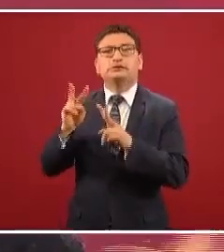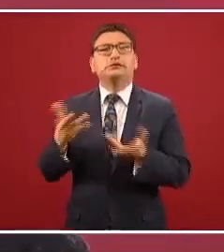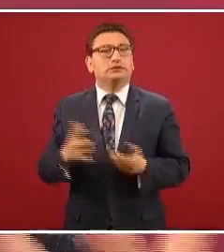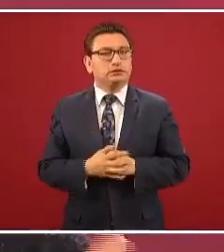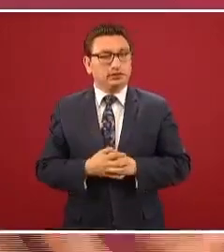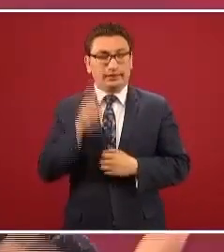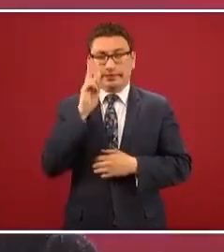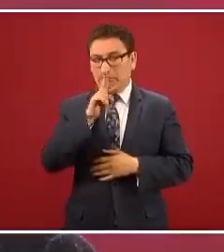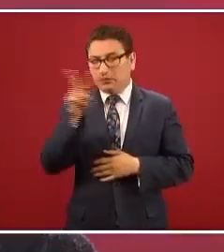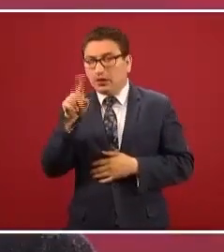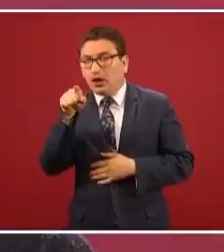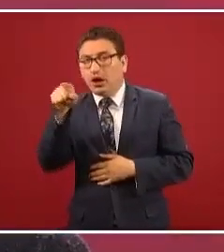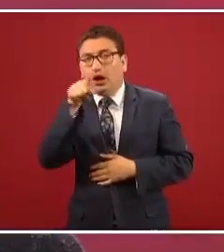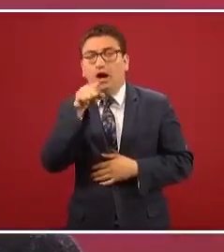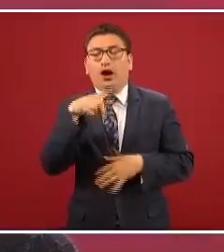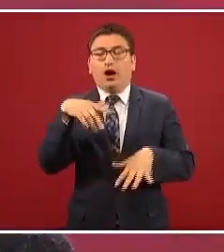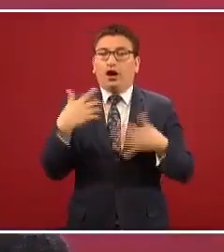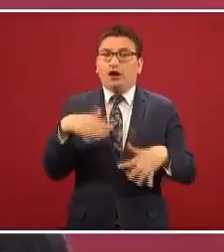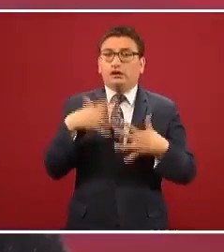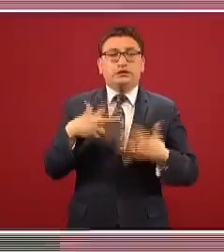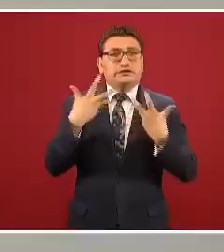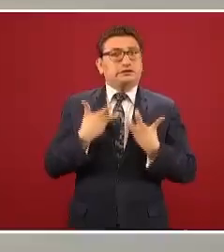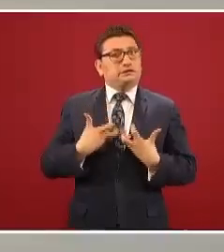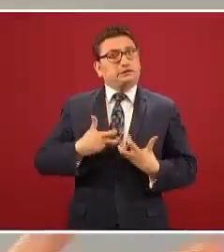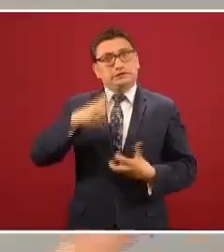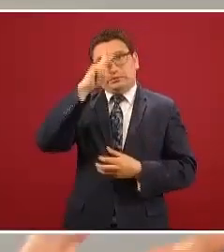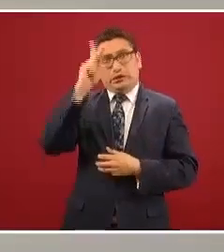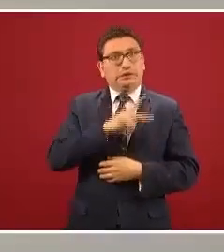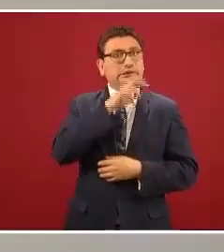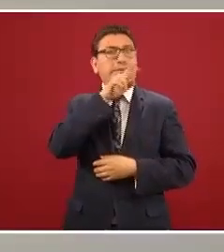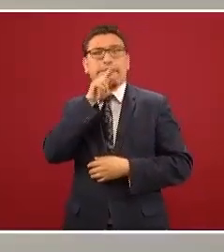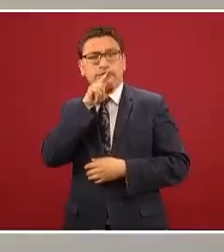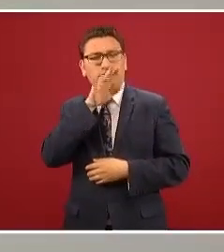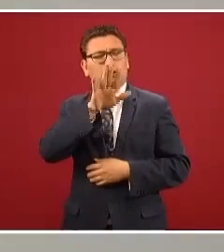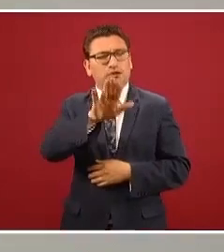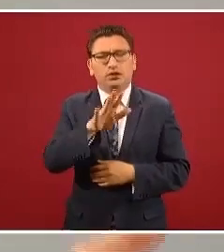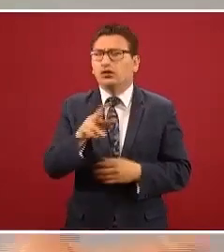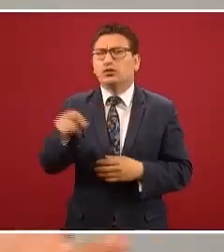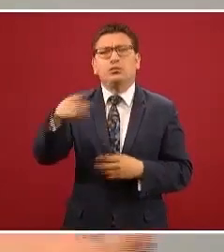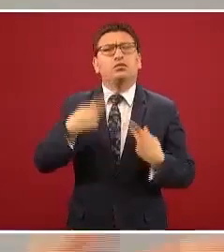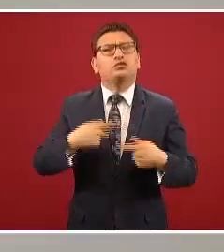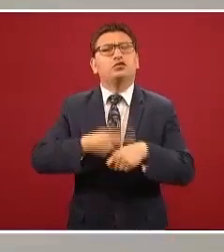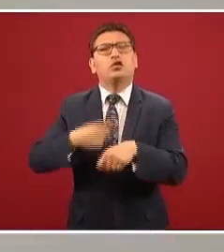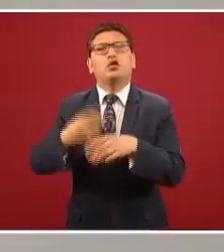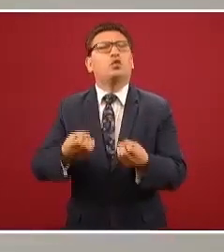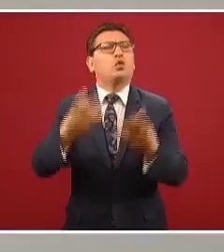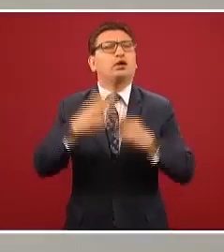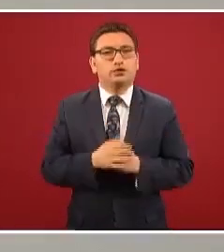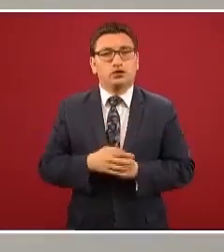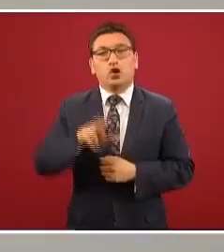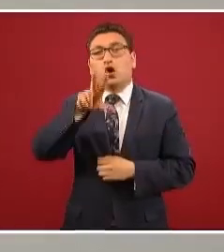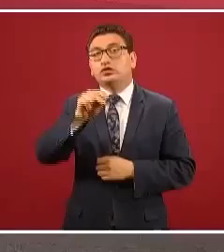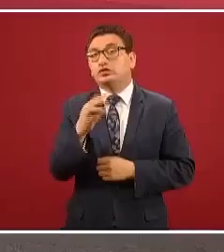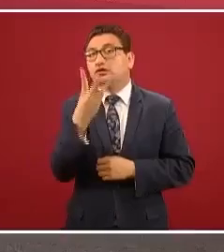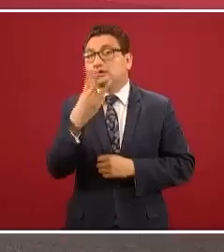y vemos situaciones que parecen ser devastadoras. ¿Cuántos casos ha habido? Se han registrado un poco más de